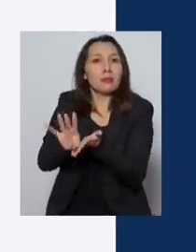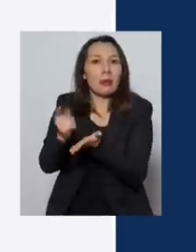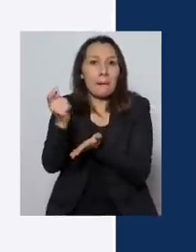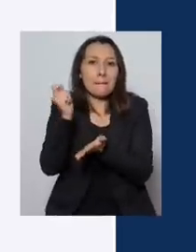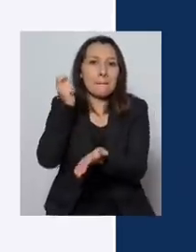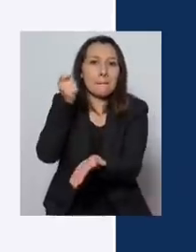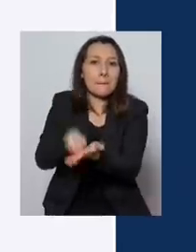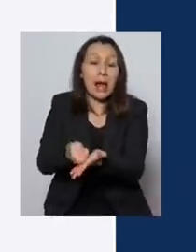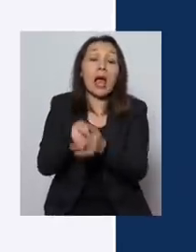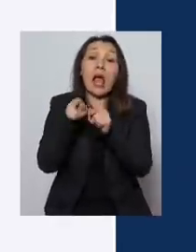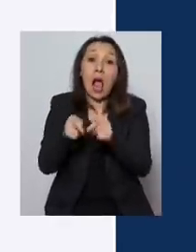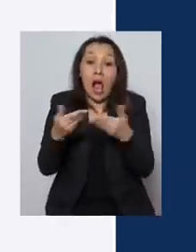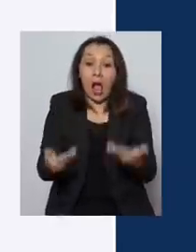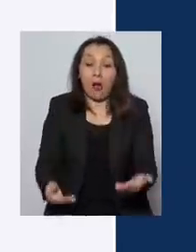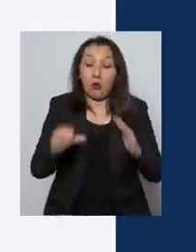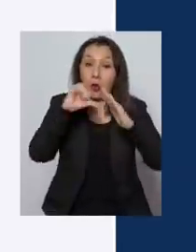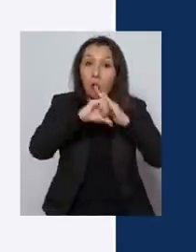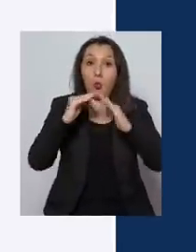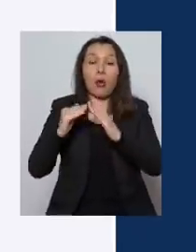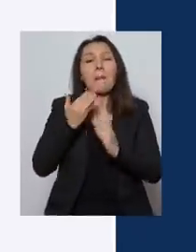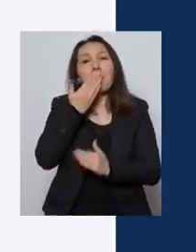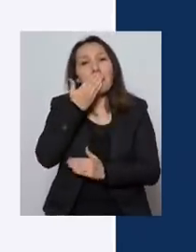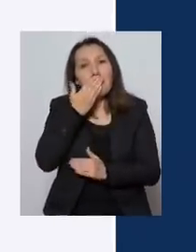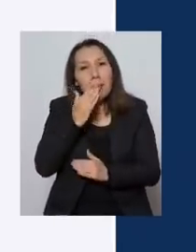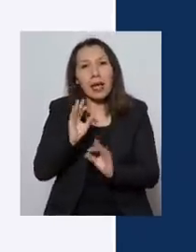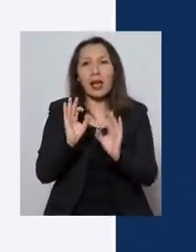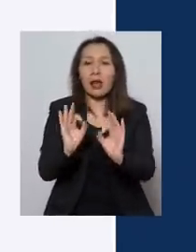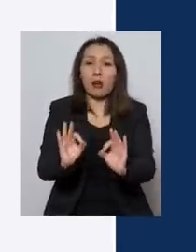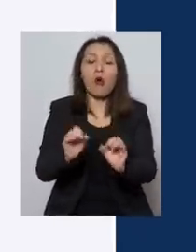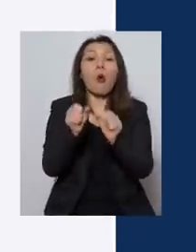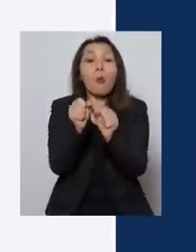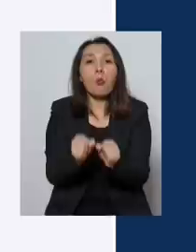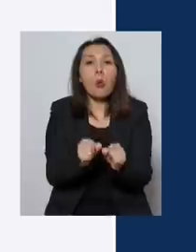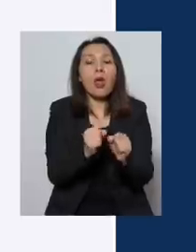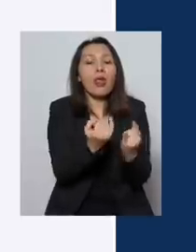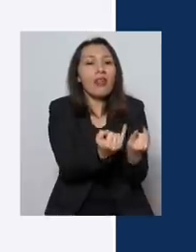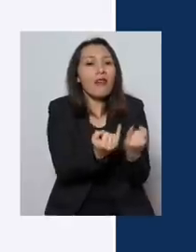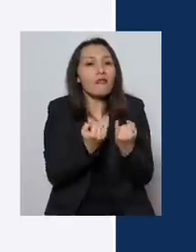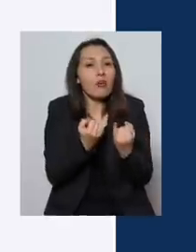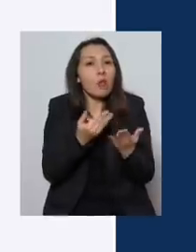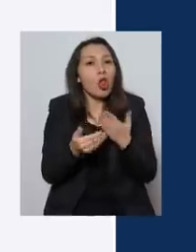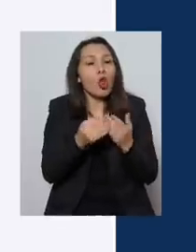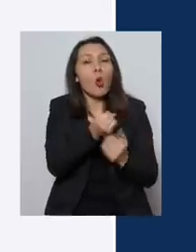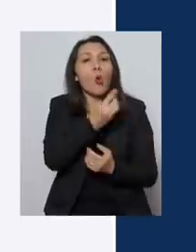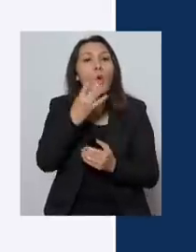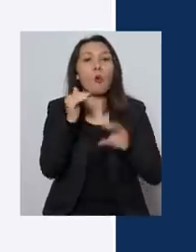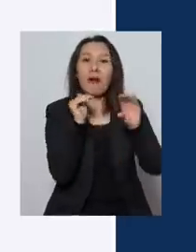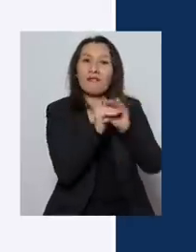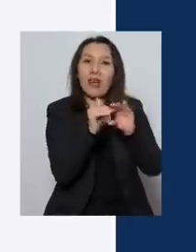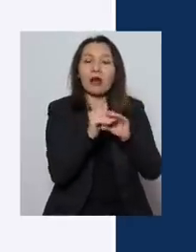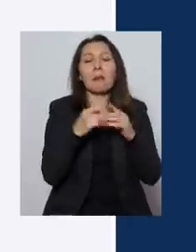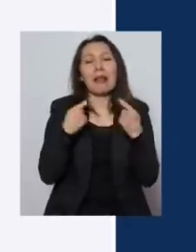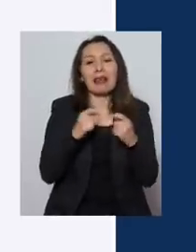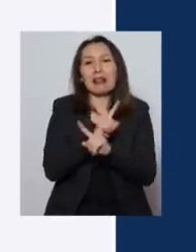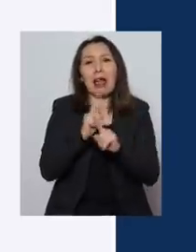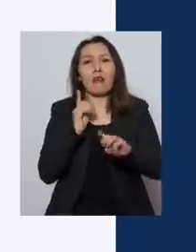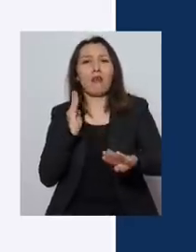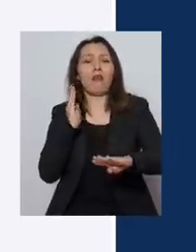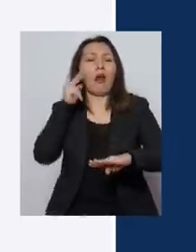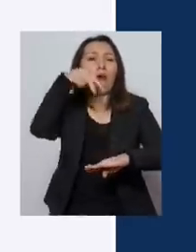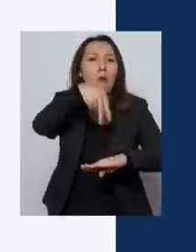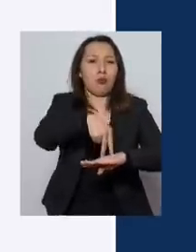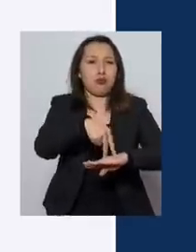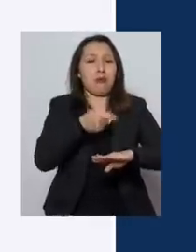que en tiempos de cuarentena recomendamos que idealmente nos puedan indicar un número de una cuenta bancaria para evitar hacer